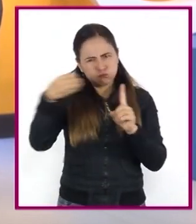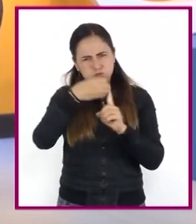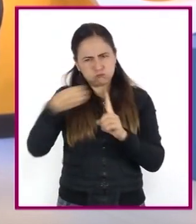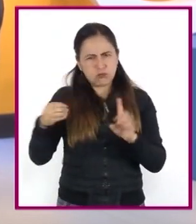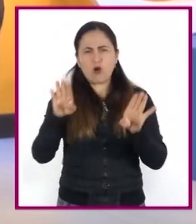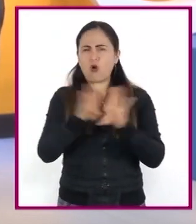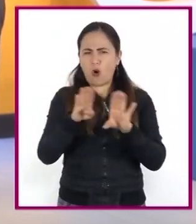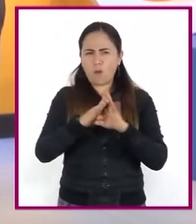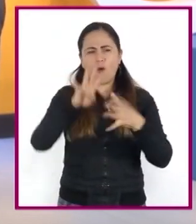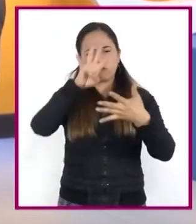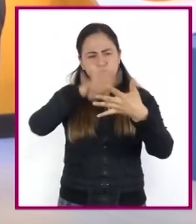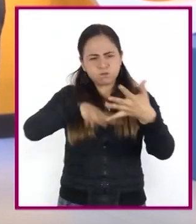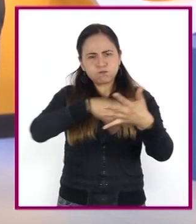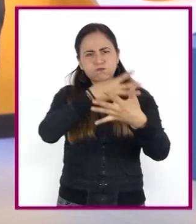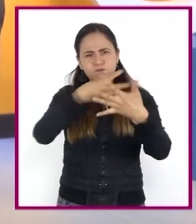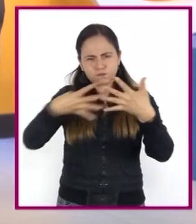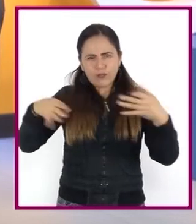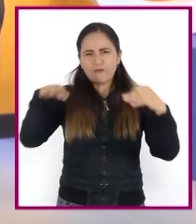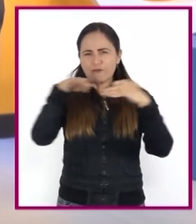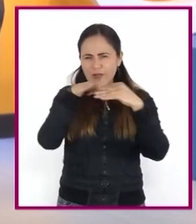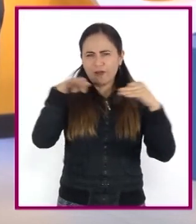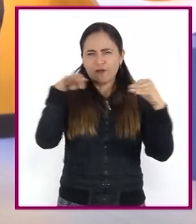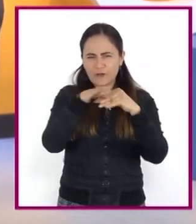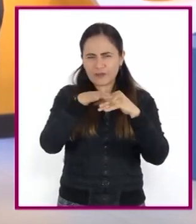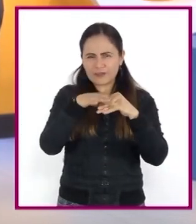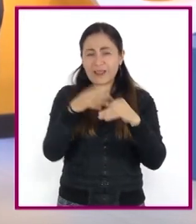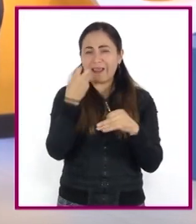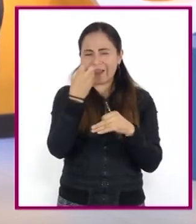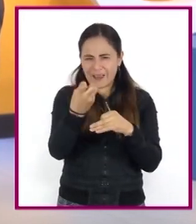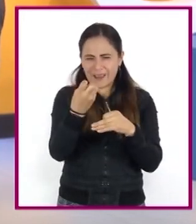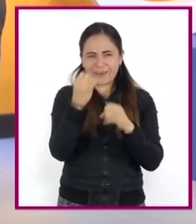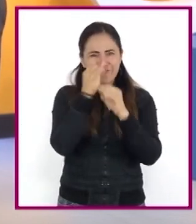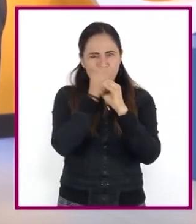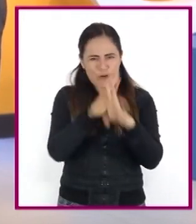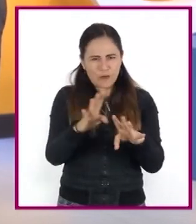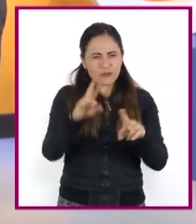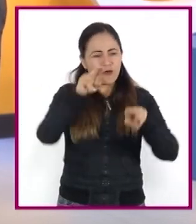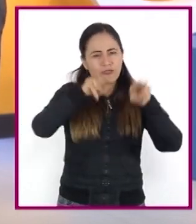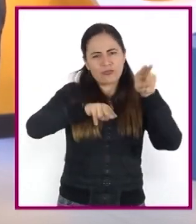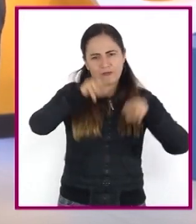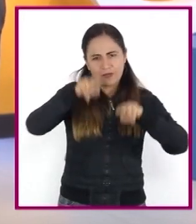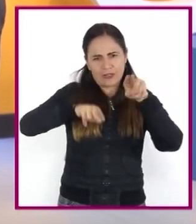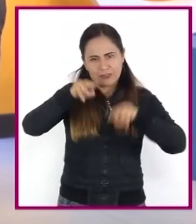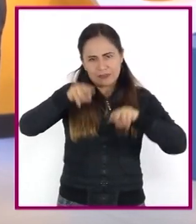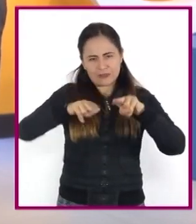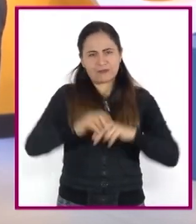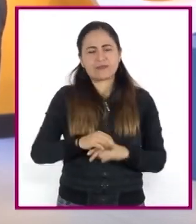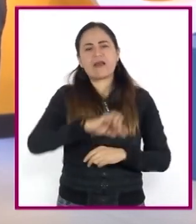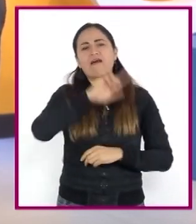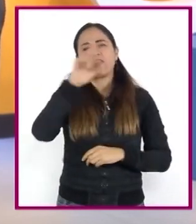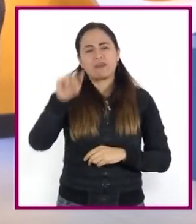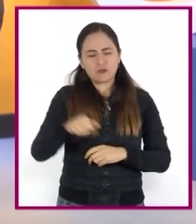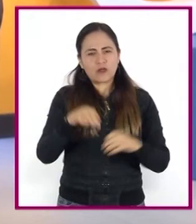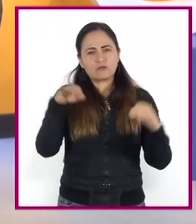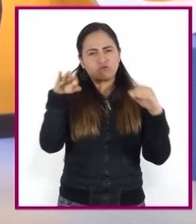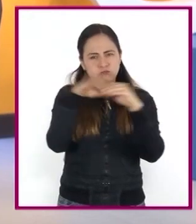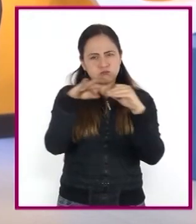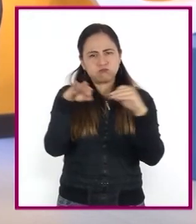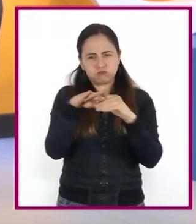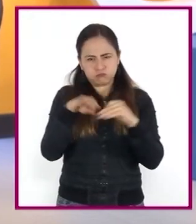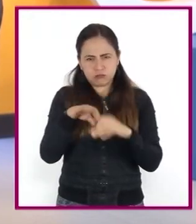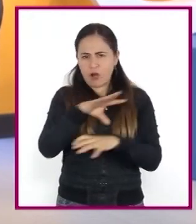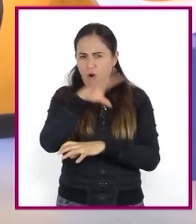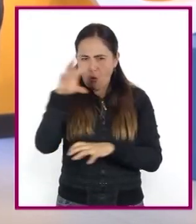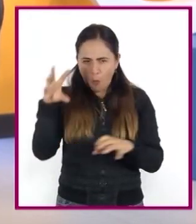frecuencia, ya que en estas podemos organizar la información por categorías, con sus respectivas frecuencias